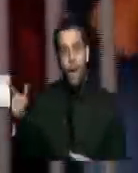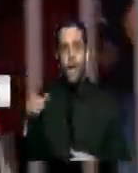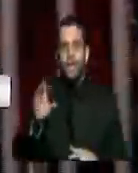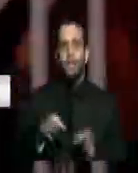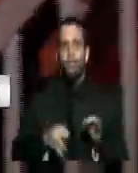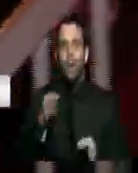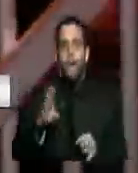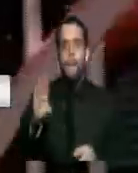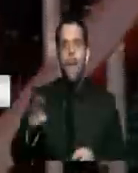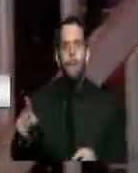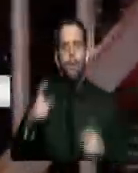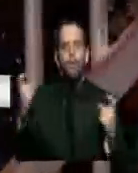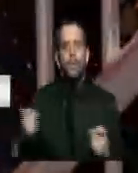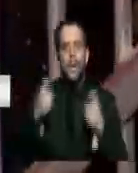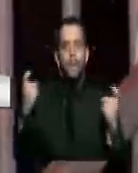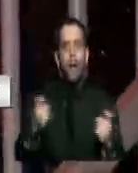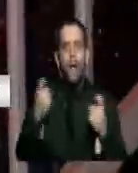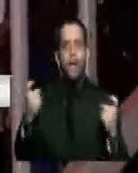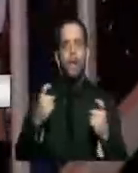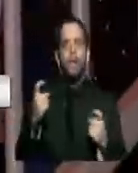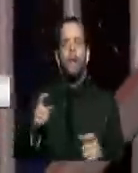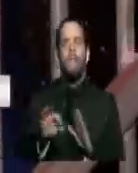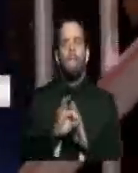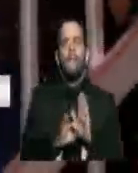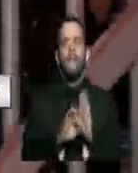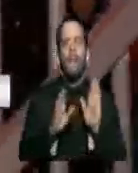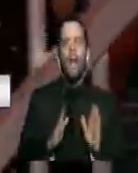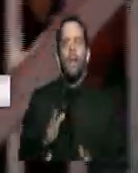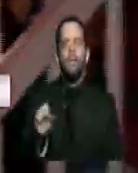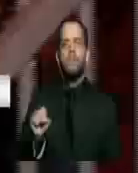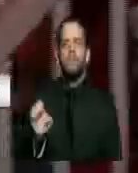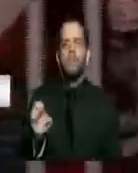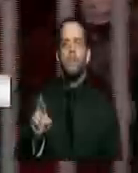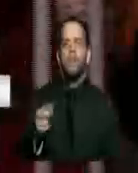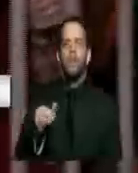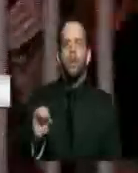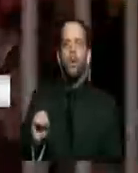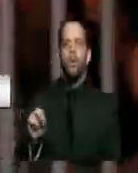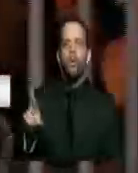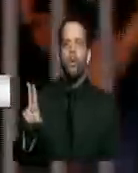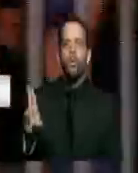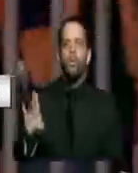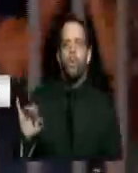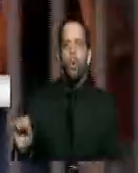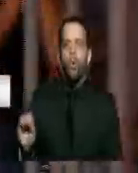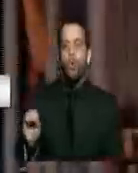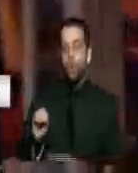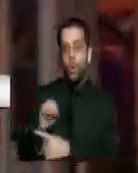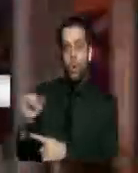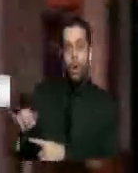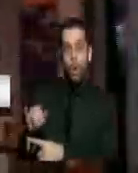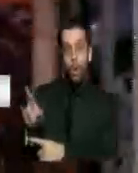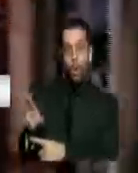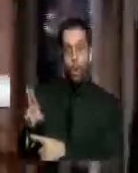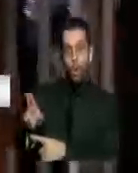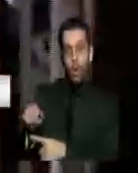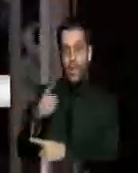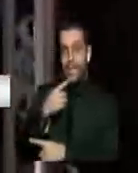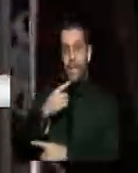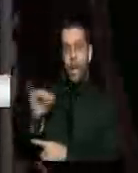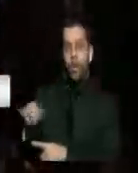a celebrar y en opinión del fiscal Sergio Rubio la determinación del Jurado devolvió la confianza en la